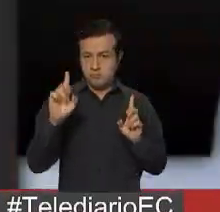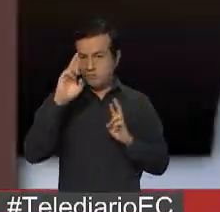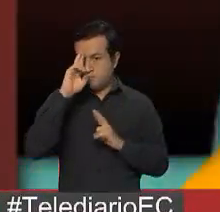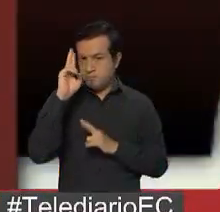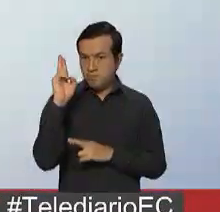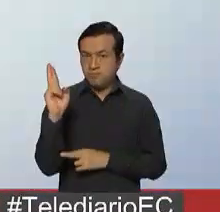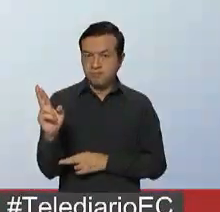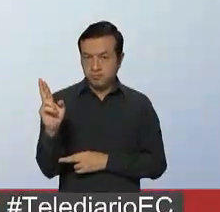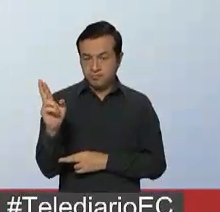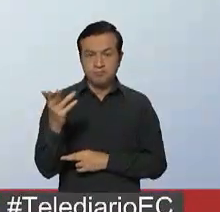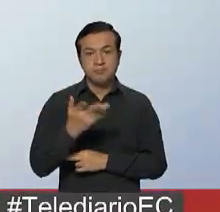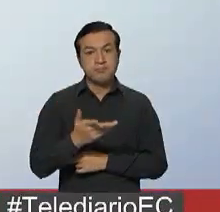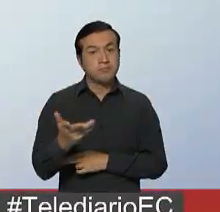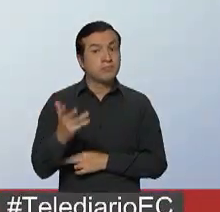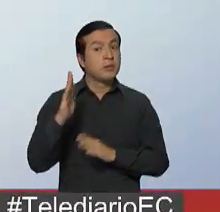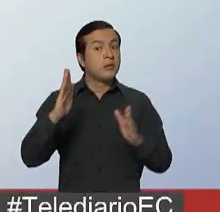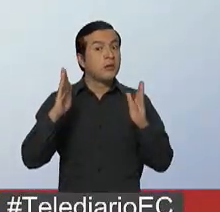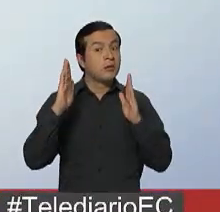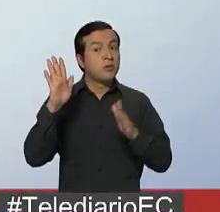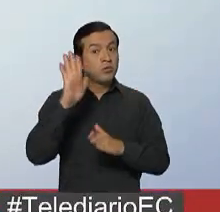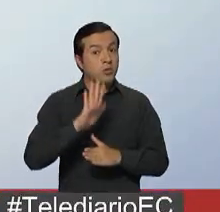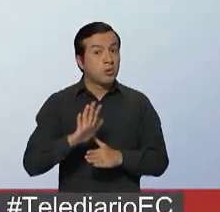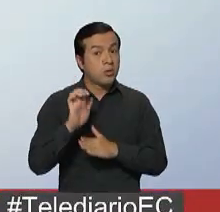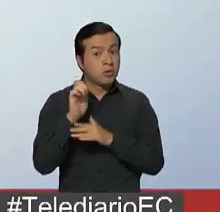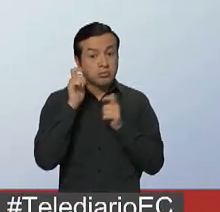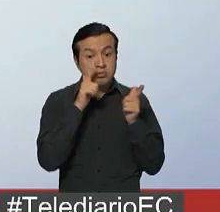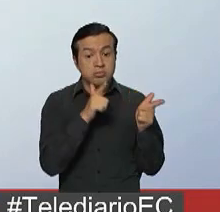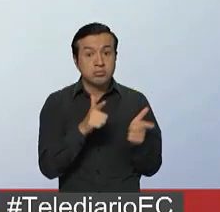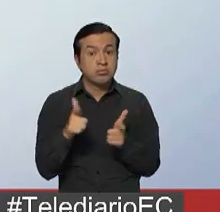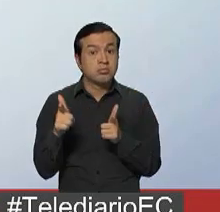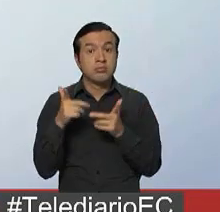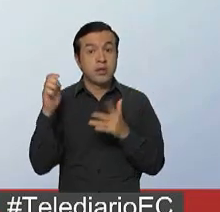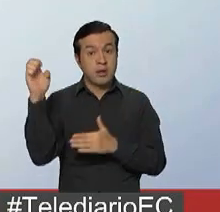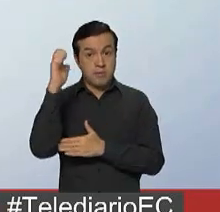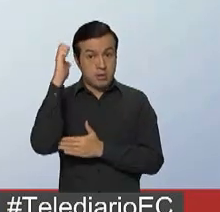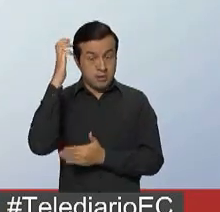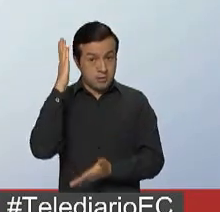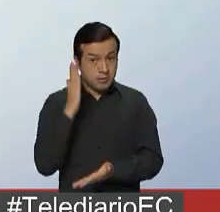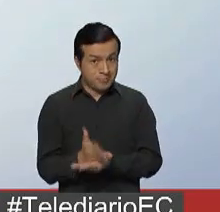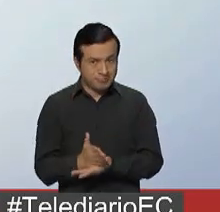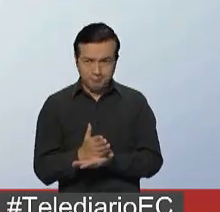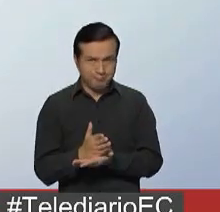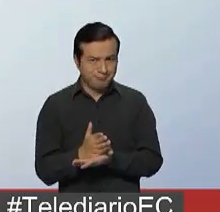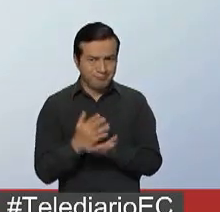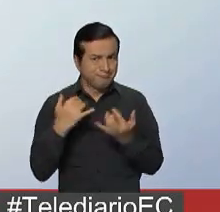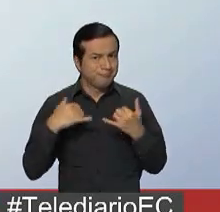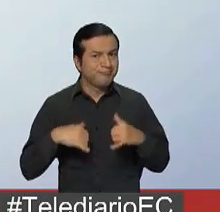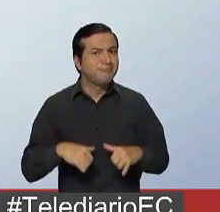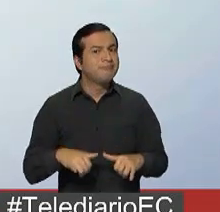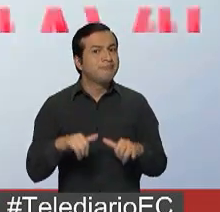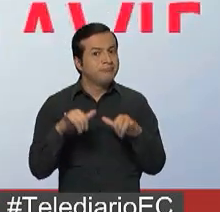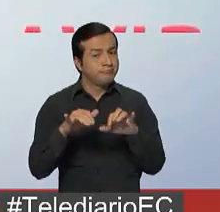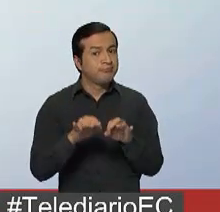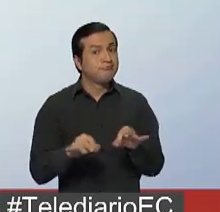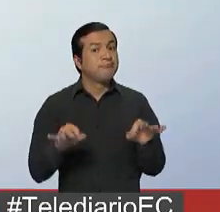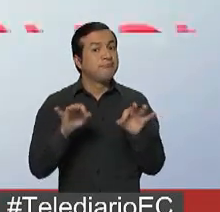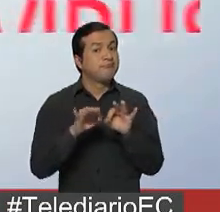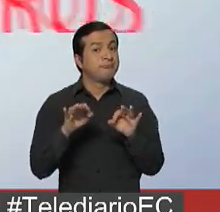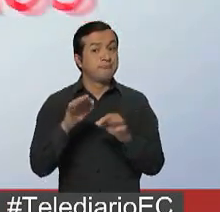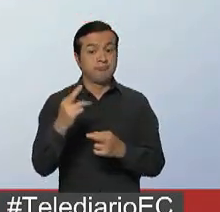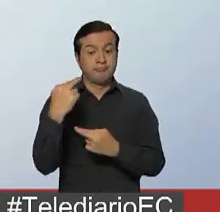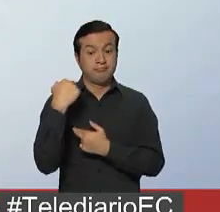social atento ecuador esto no quiere decir que la emergencia sanitaria ha terminado por el contrario